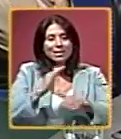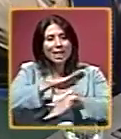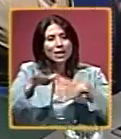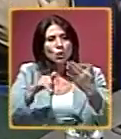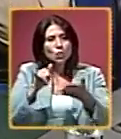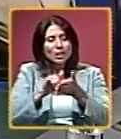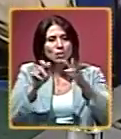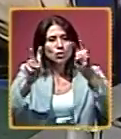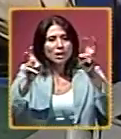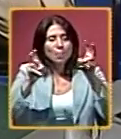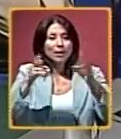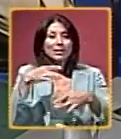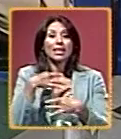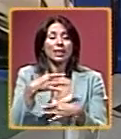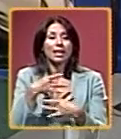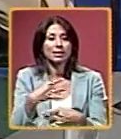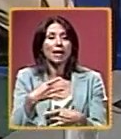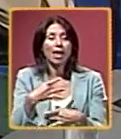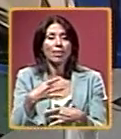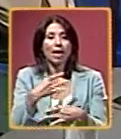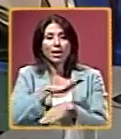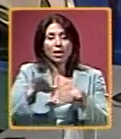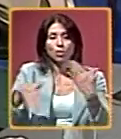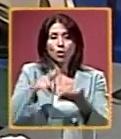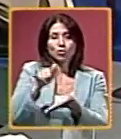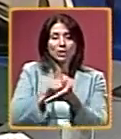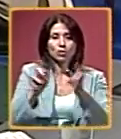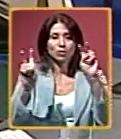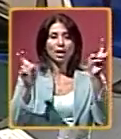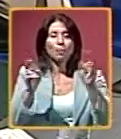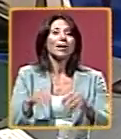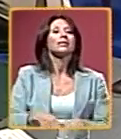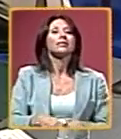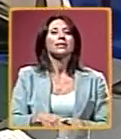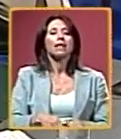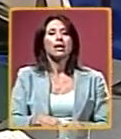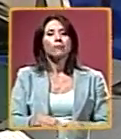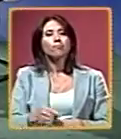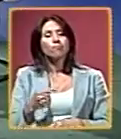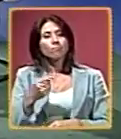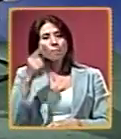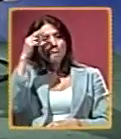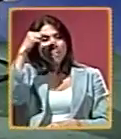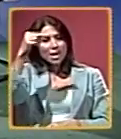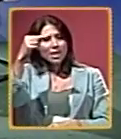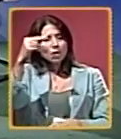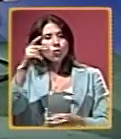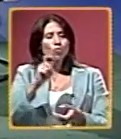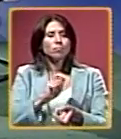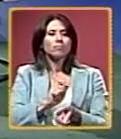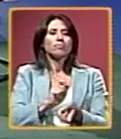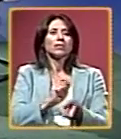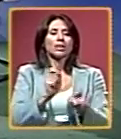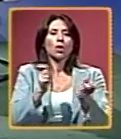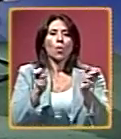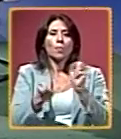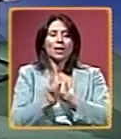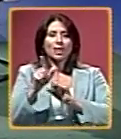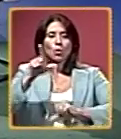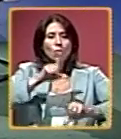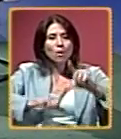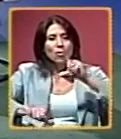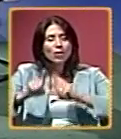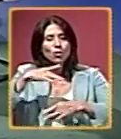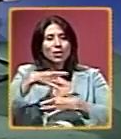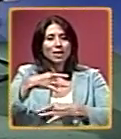temas y interesada sobre todo en todos estos temas, México, desde esa perspectiva, se convierte también en un laboratorio